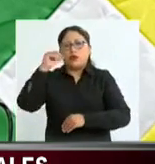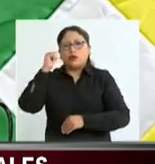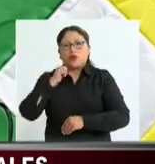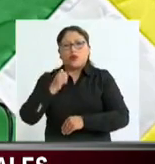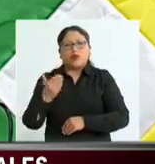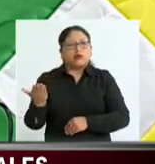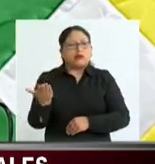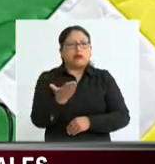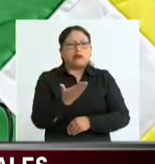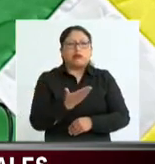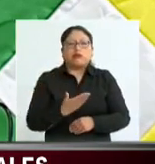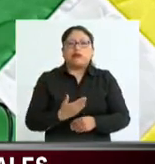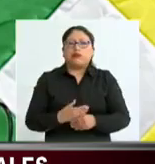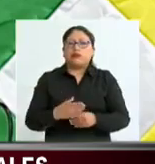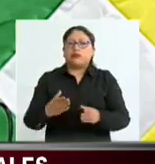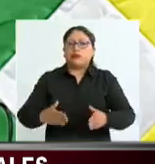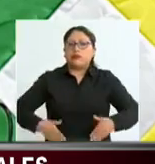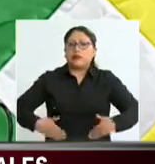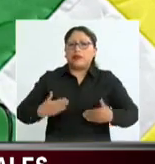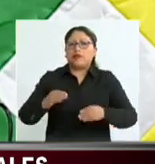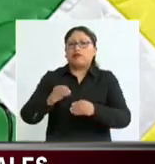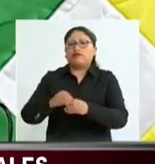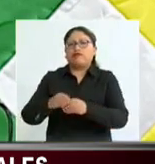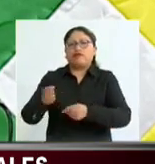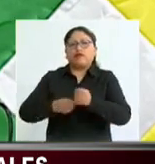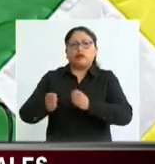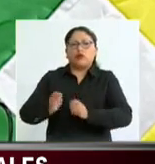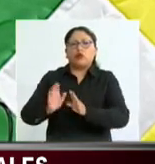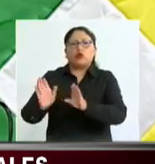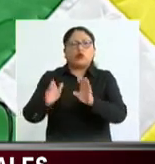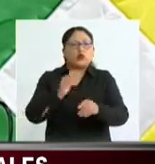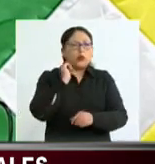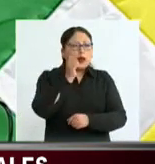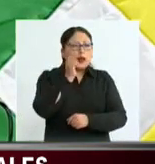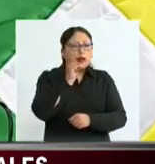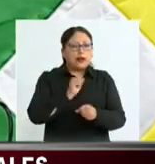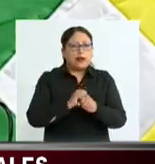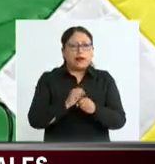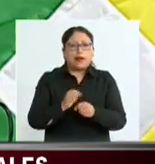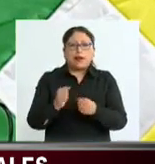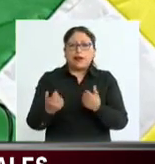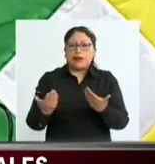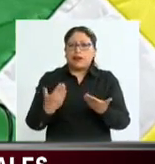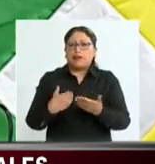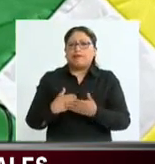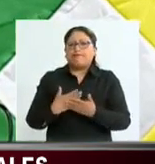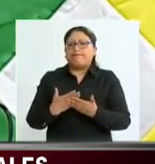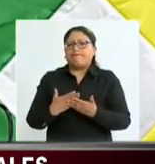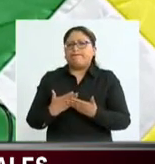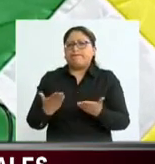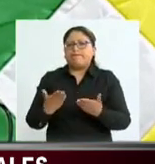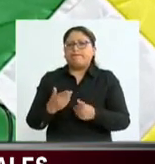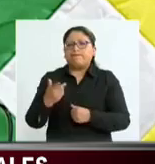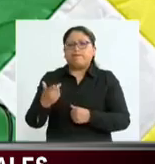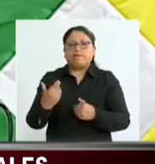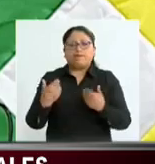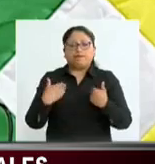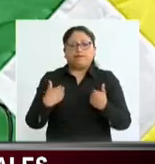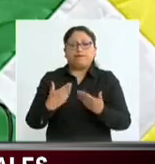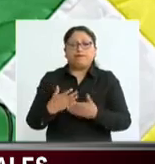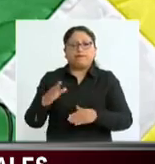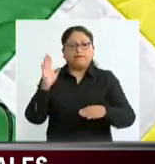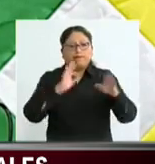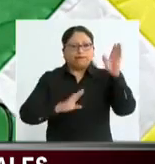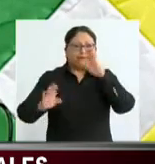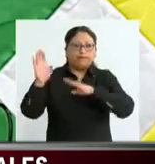trabajadores que viven en sus puestos, que viven de lo que comercian día a día y que, por supuesto, están